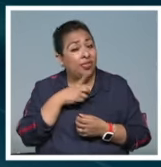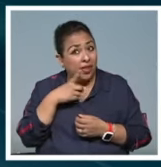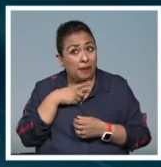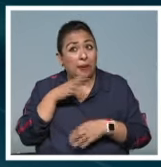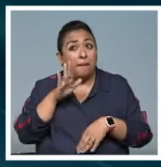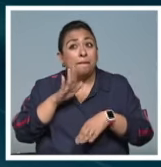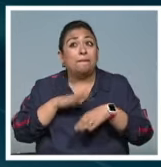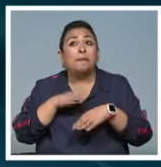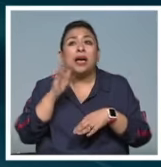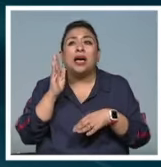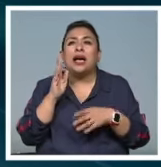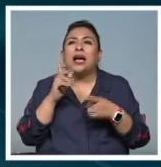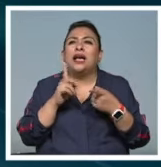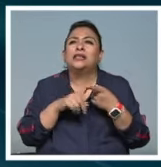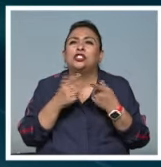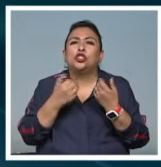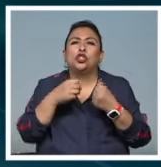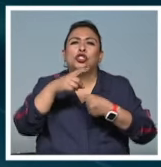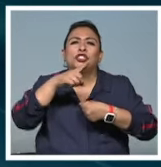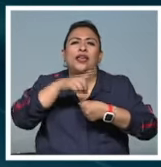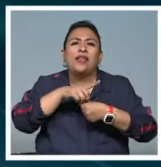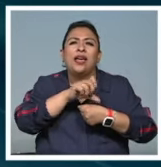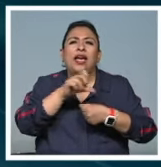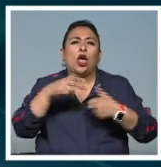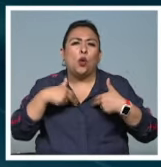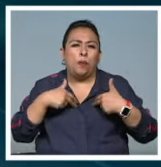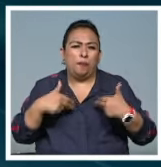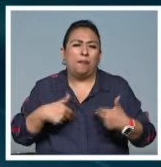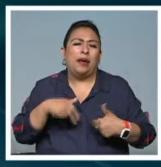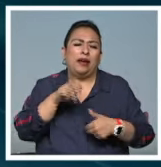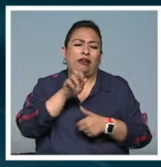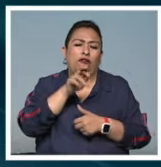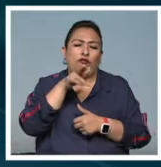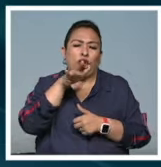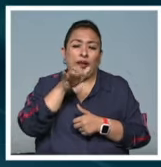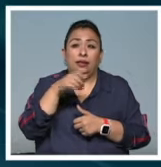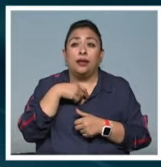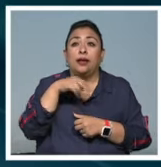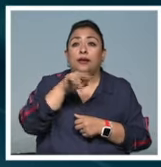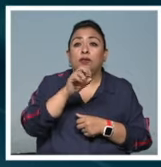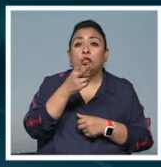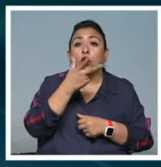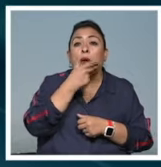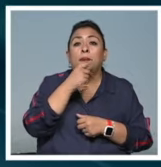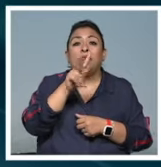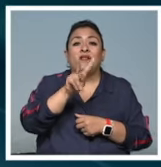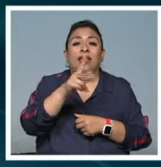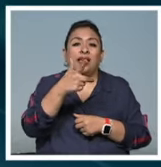mayor frugalidad de las sociedades humanas. Noticias 22, Víctor Gaspar.